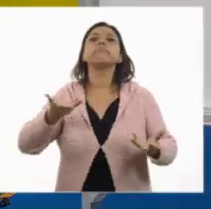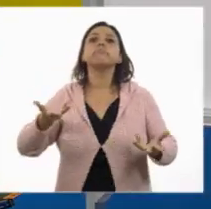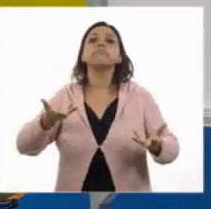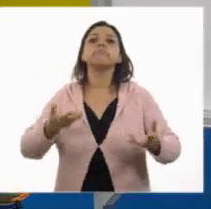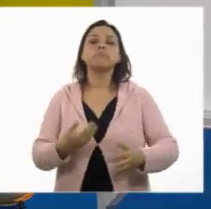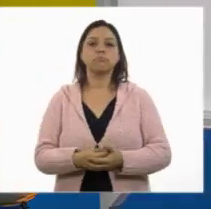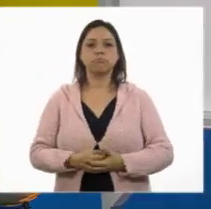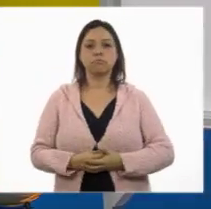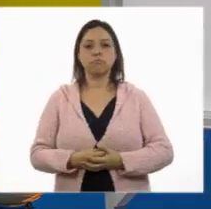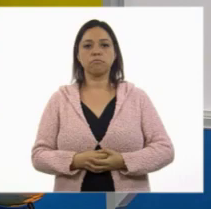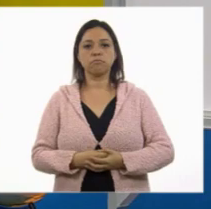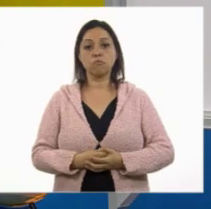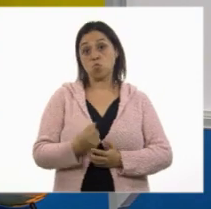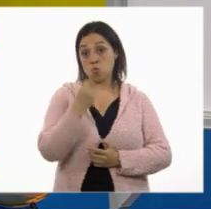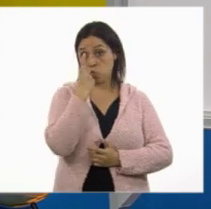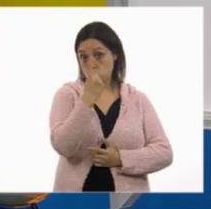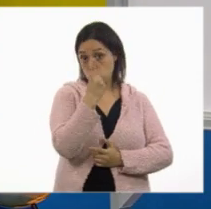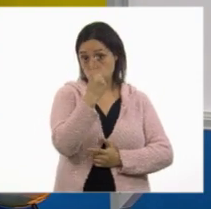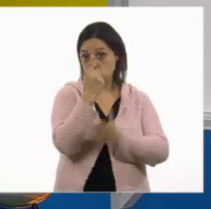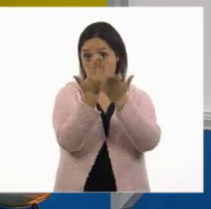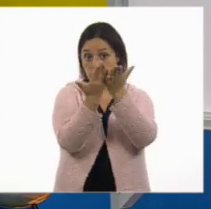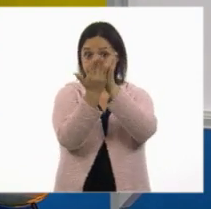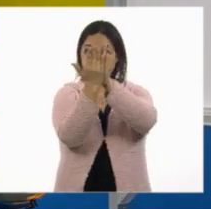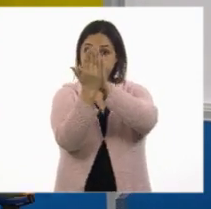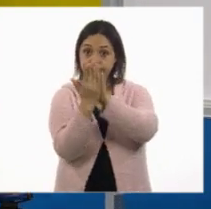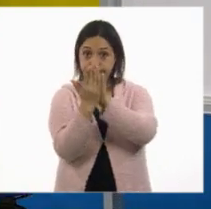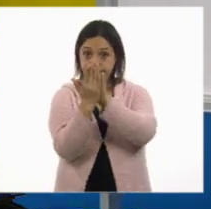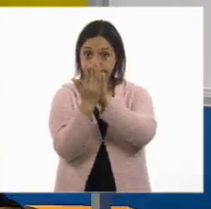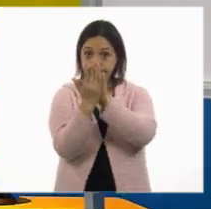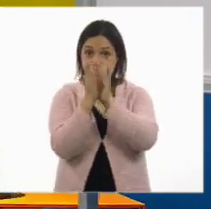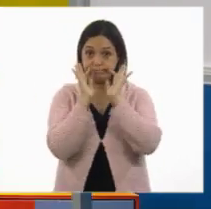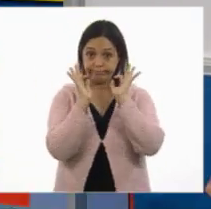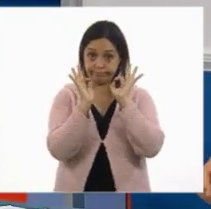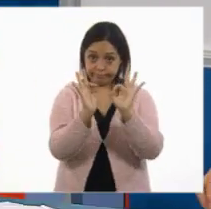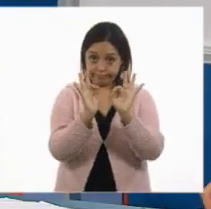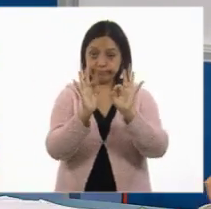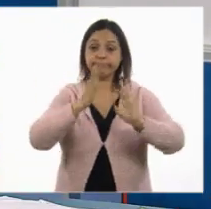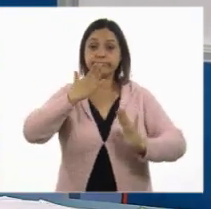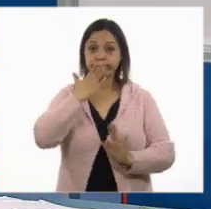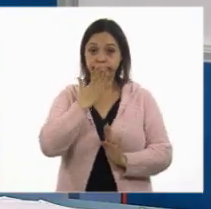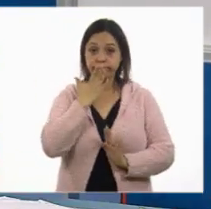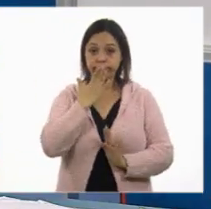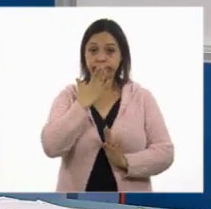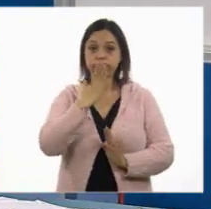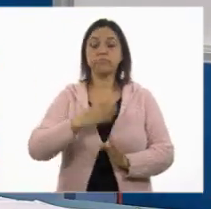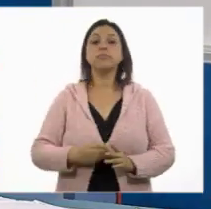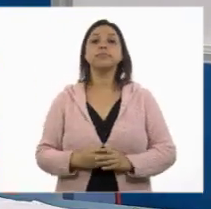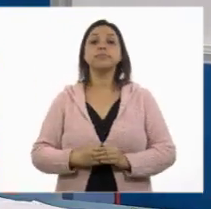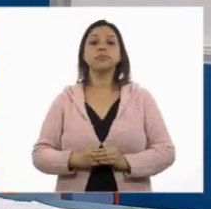Aquí tenemos uno. Ya Muy tenemos bien. uno. Vamos bien.